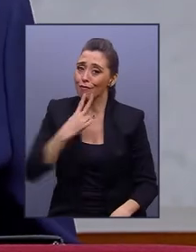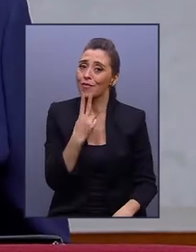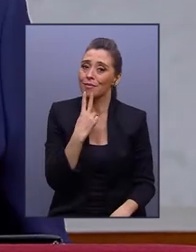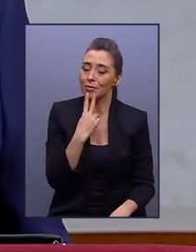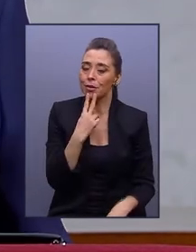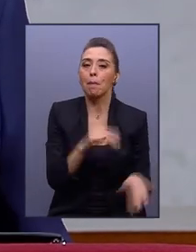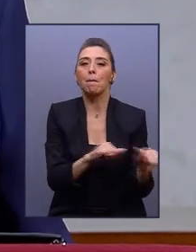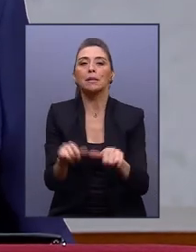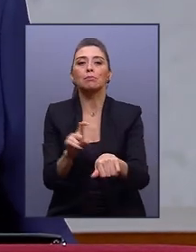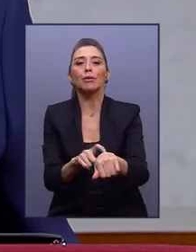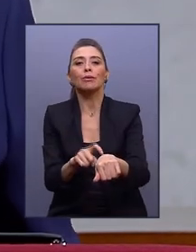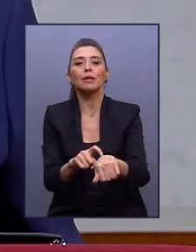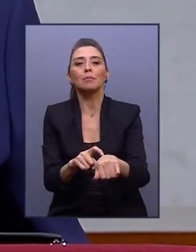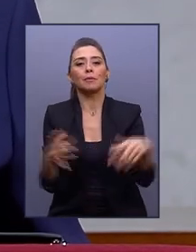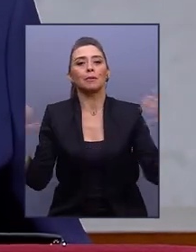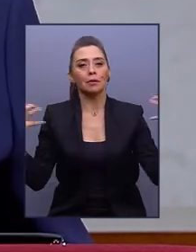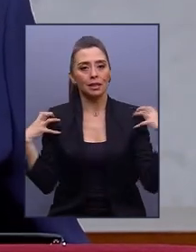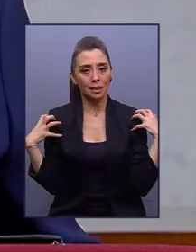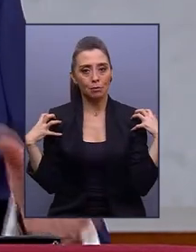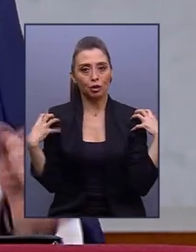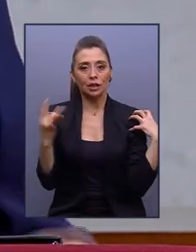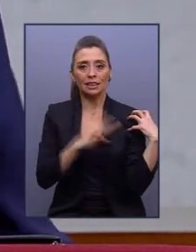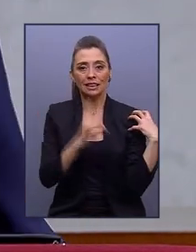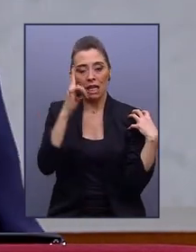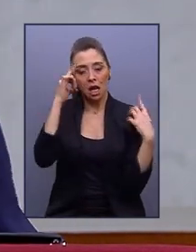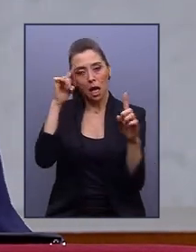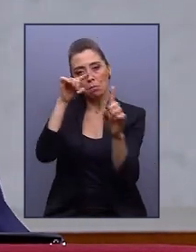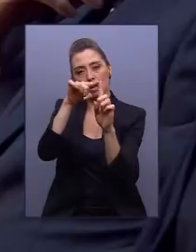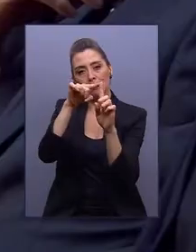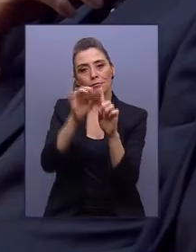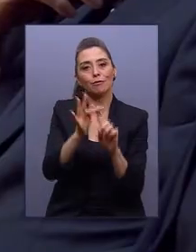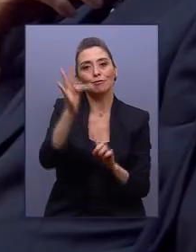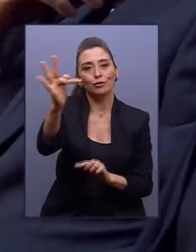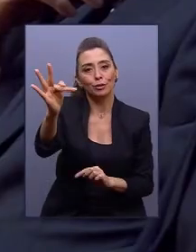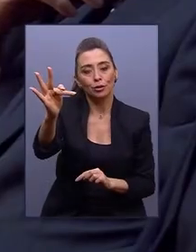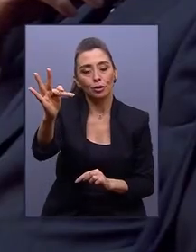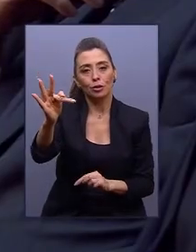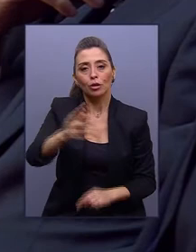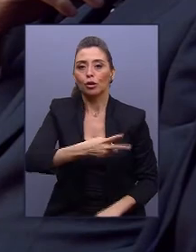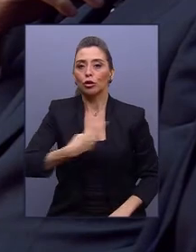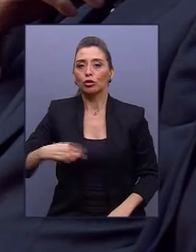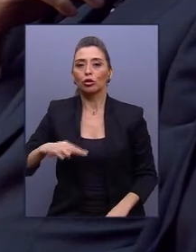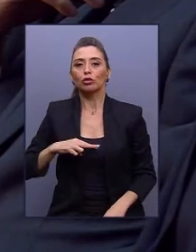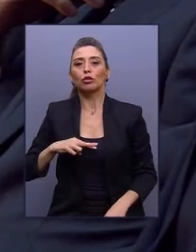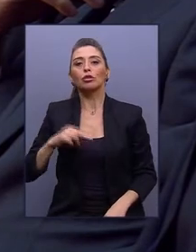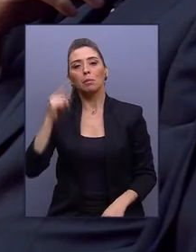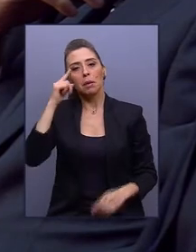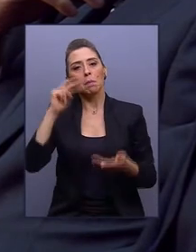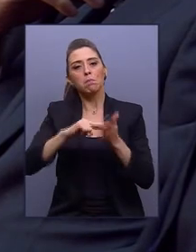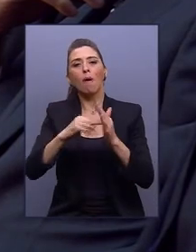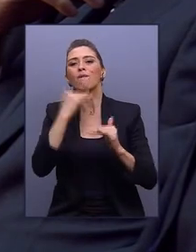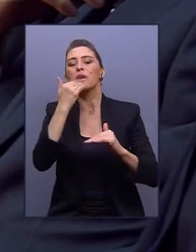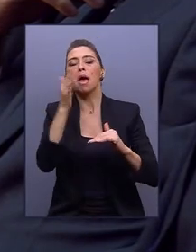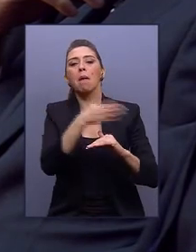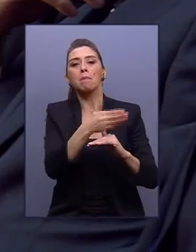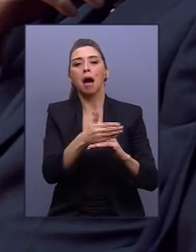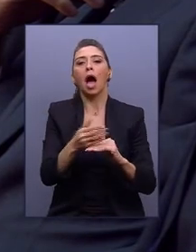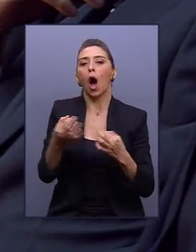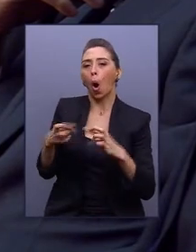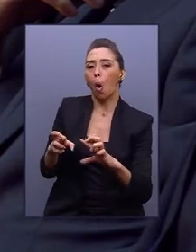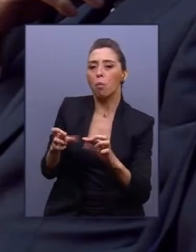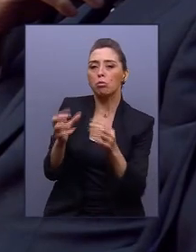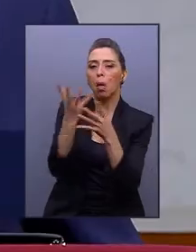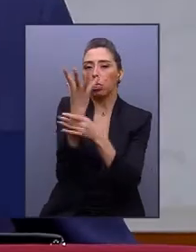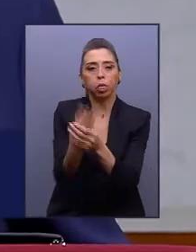tiempo con la responsabilidad de poner a Chile en perspectiva. No actuamos en la superficie de los problemas ni creando oportunidades que no